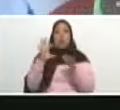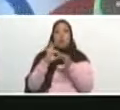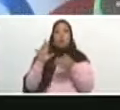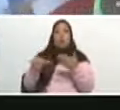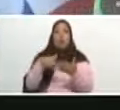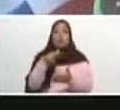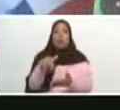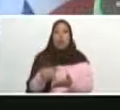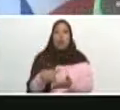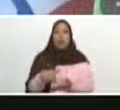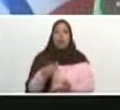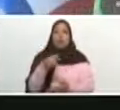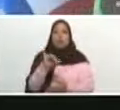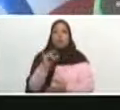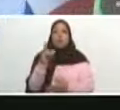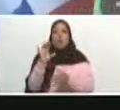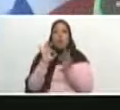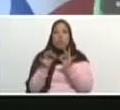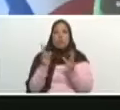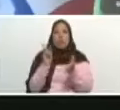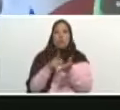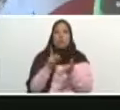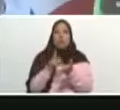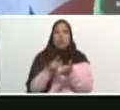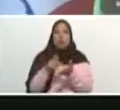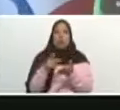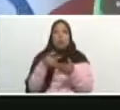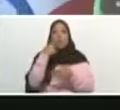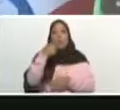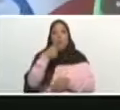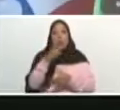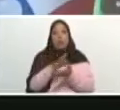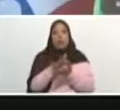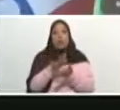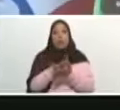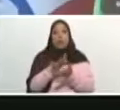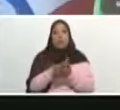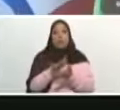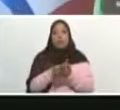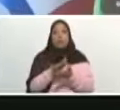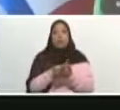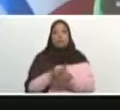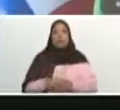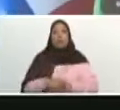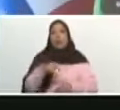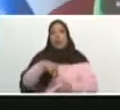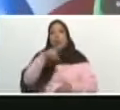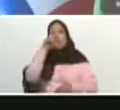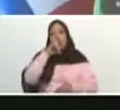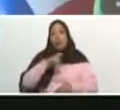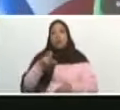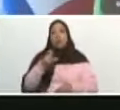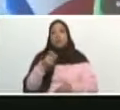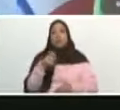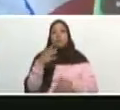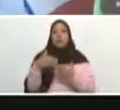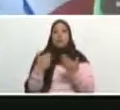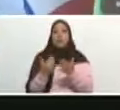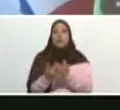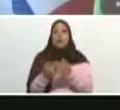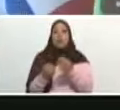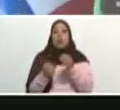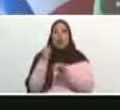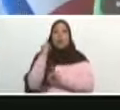nacional, paz interna, estabilidad política. Este año dice la CEPAL y el Fondo